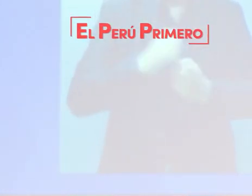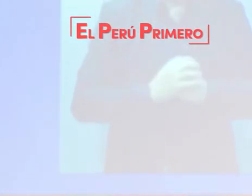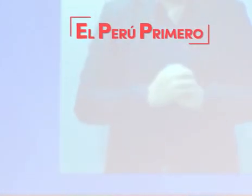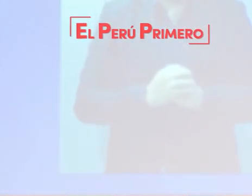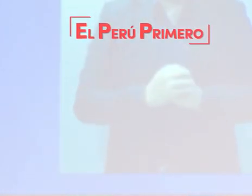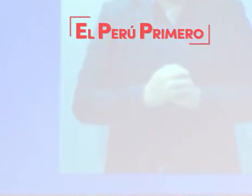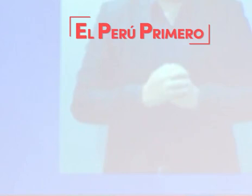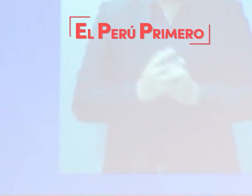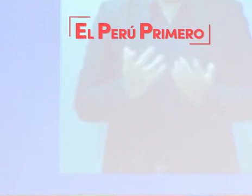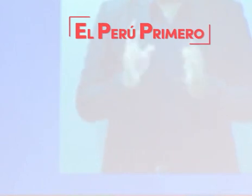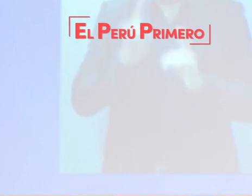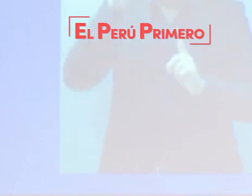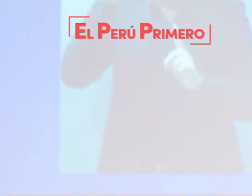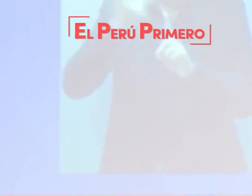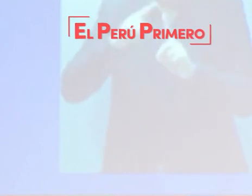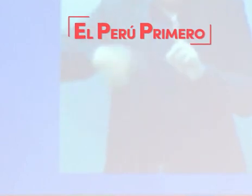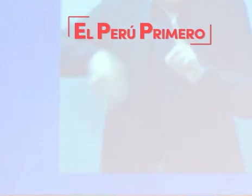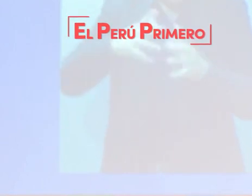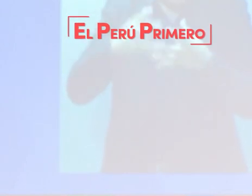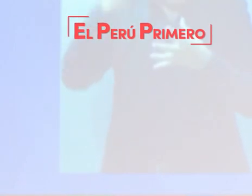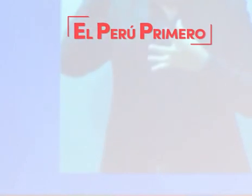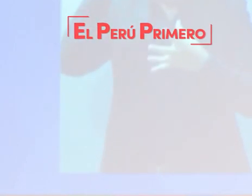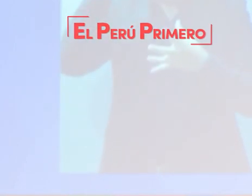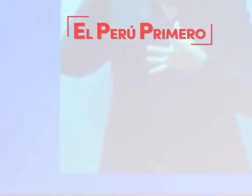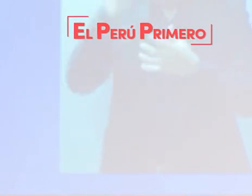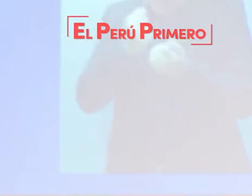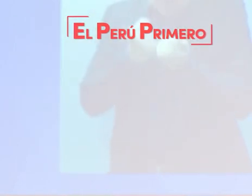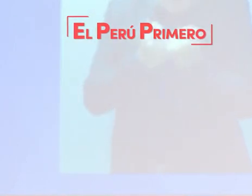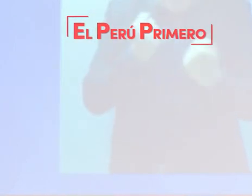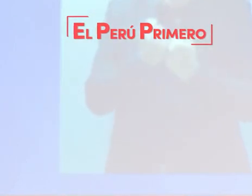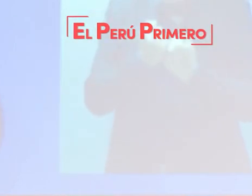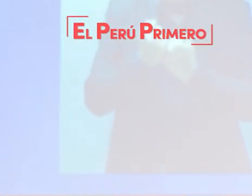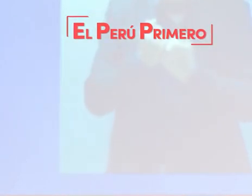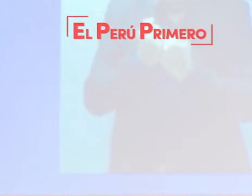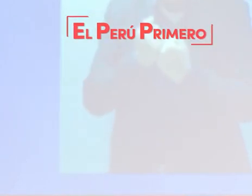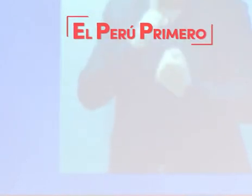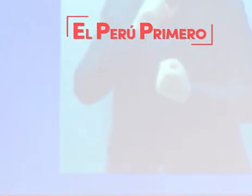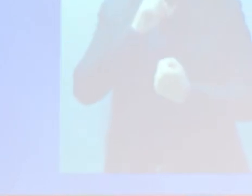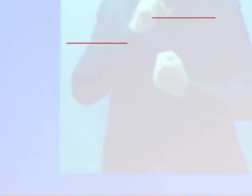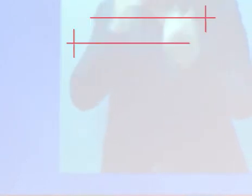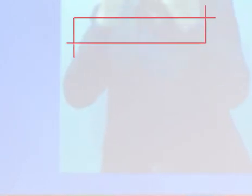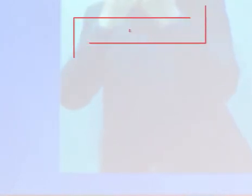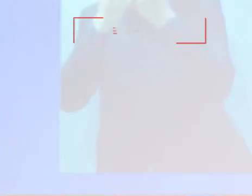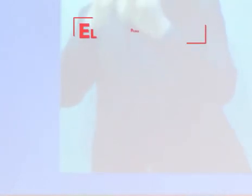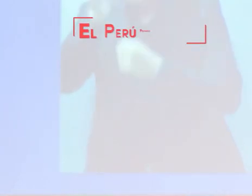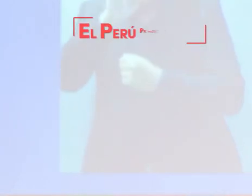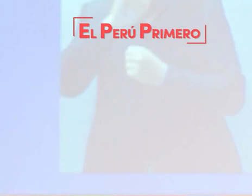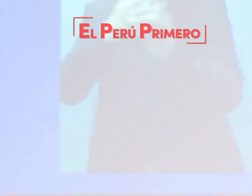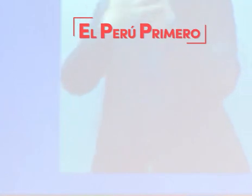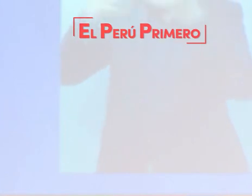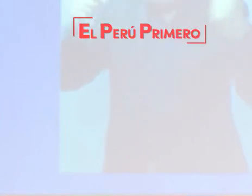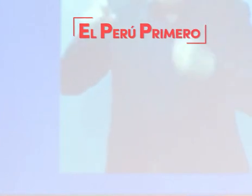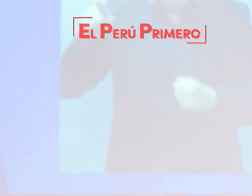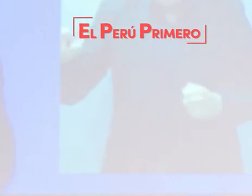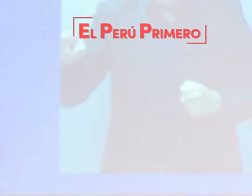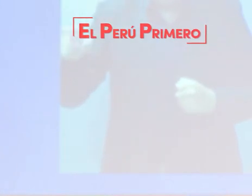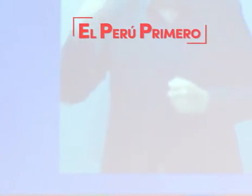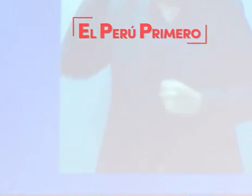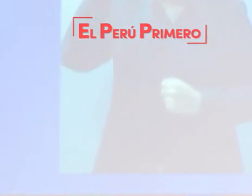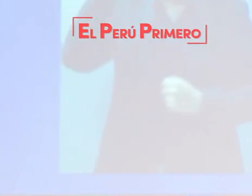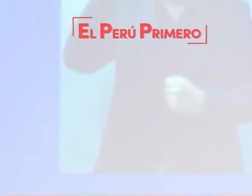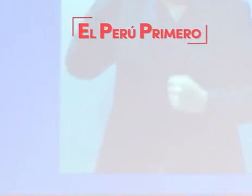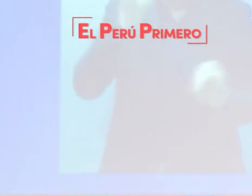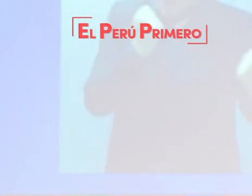Y es por eso, o sea, hay razones económicas para luchar contra la corrupción, como